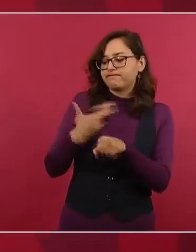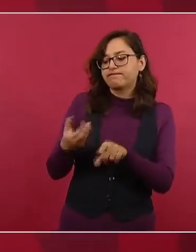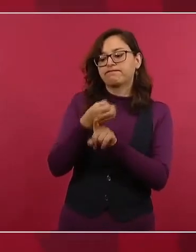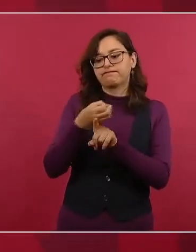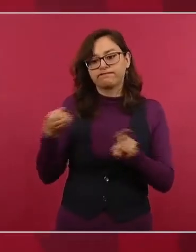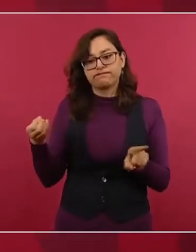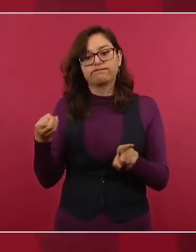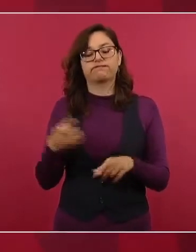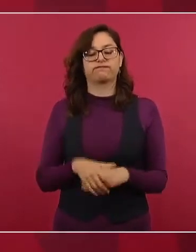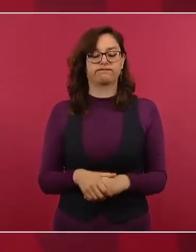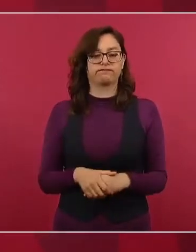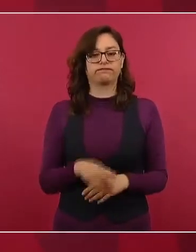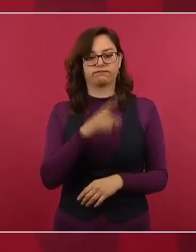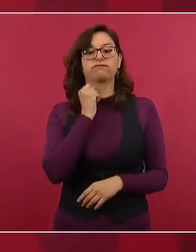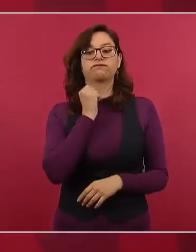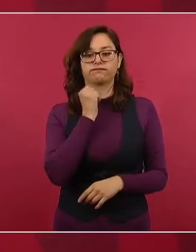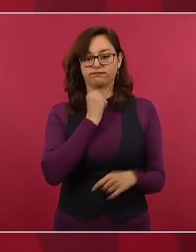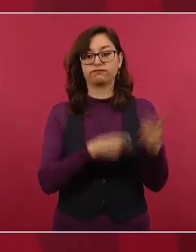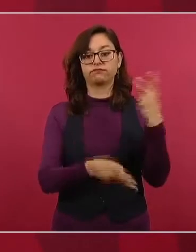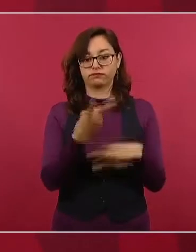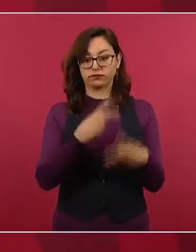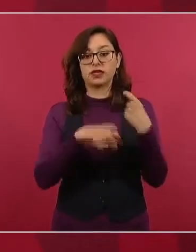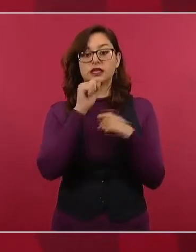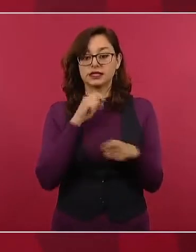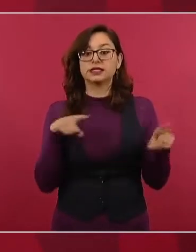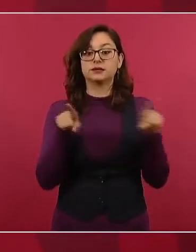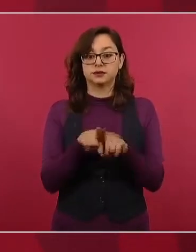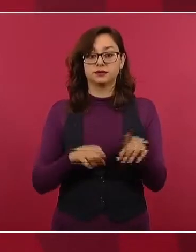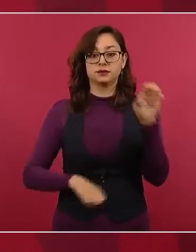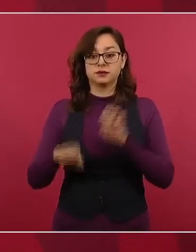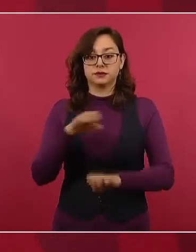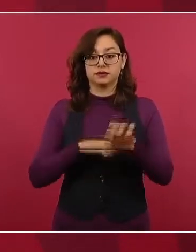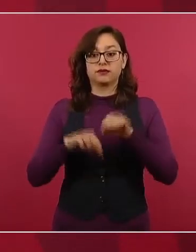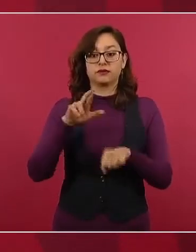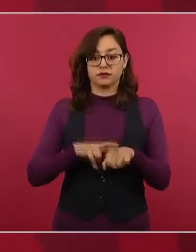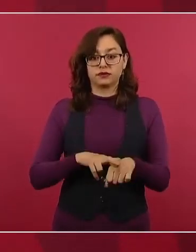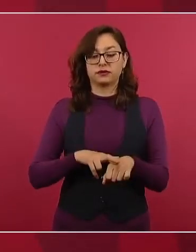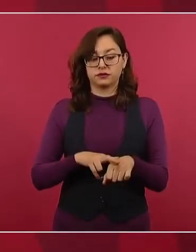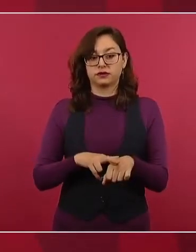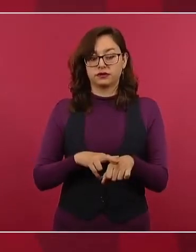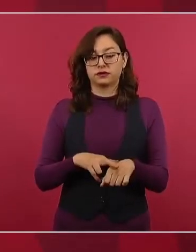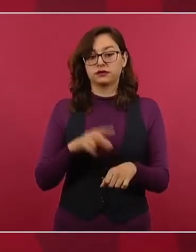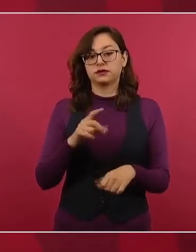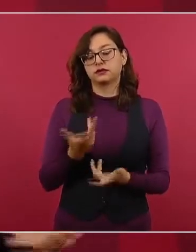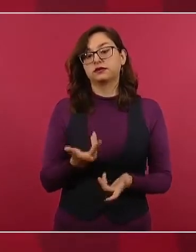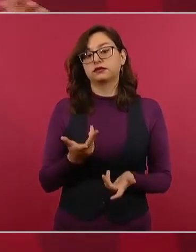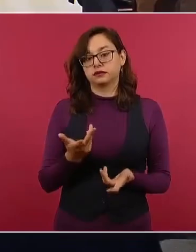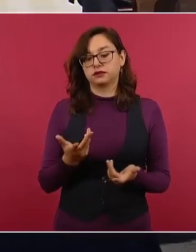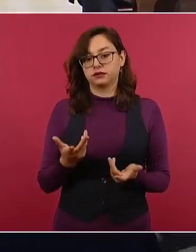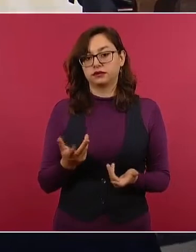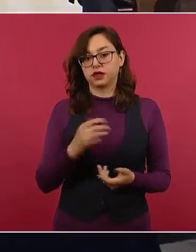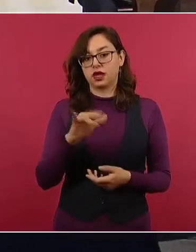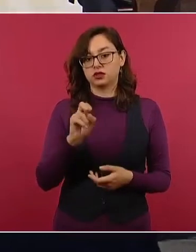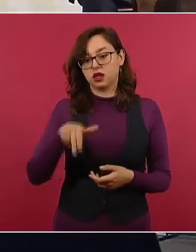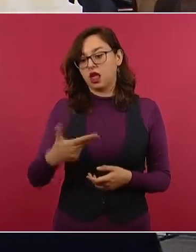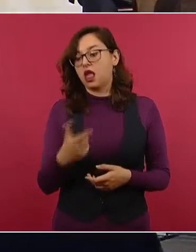también ayudando el embajador Ken Salazar, y todos